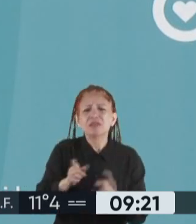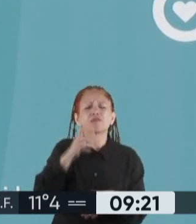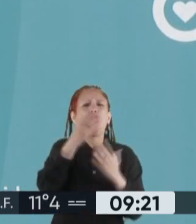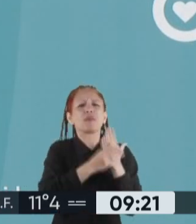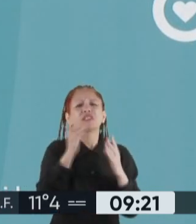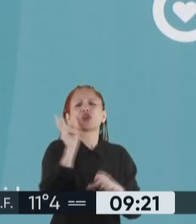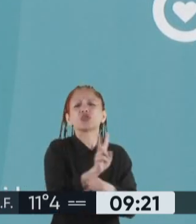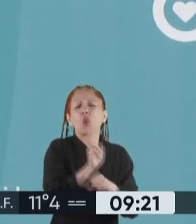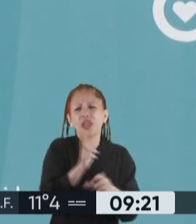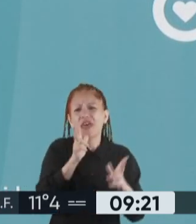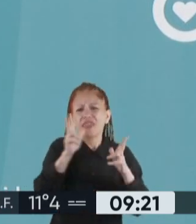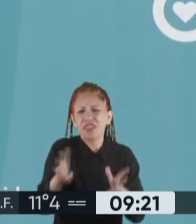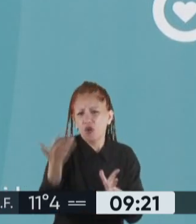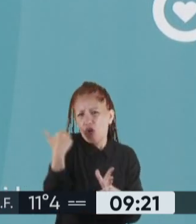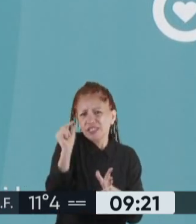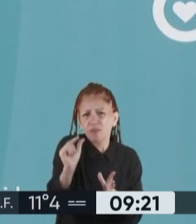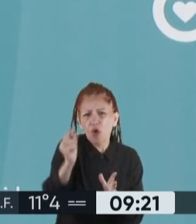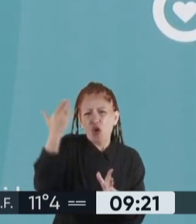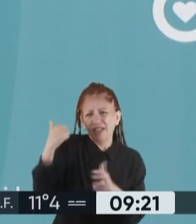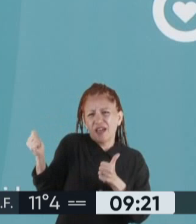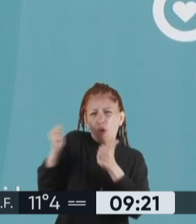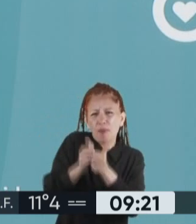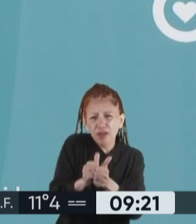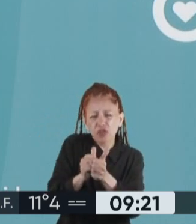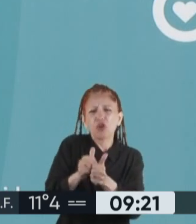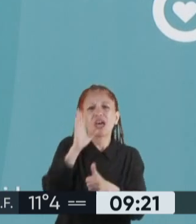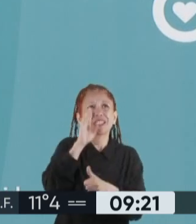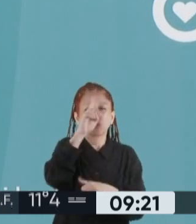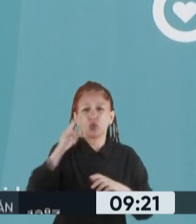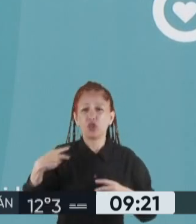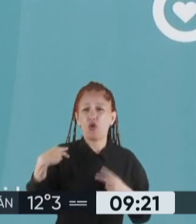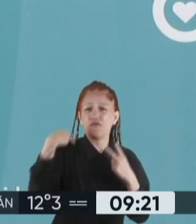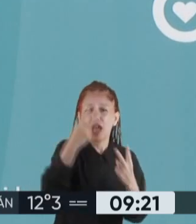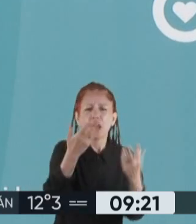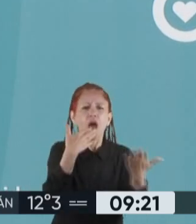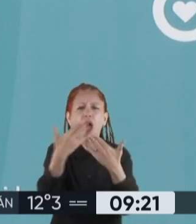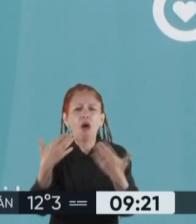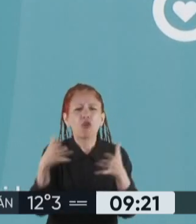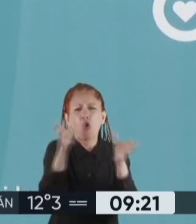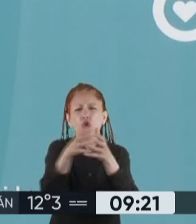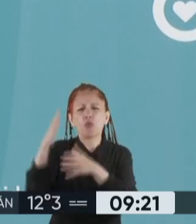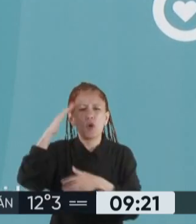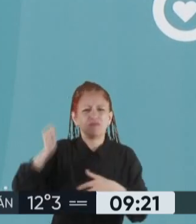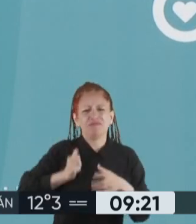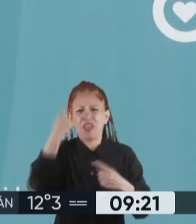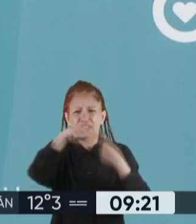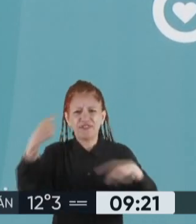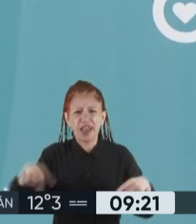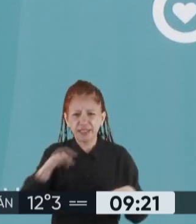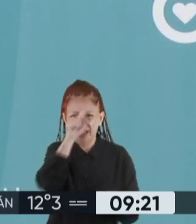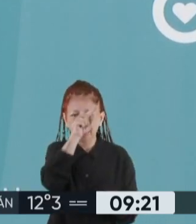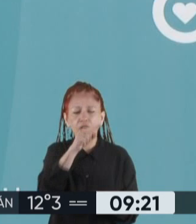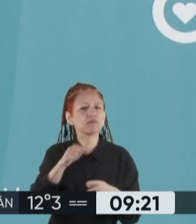Seguridad recientemente, también cuando nos acompañó en el viaje a los Estados Unidos y conversó con diferentes fuerzas de seguridad allí. Está